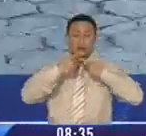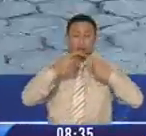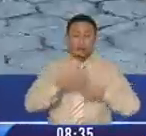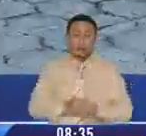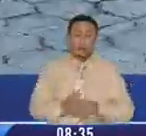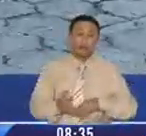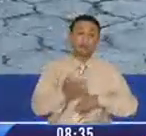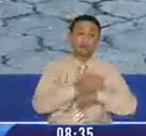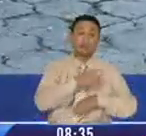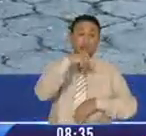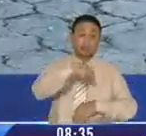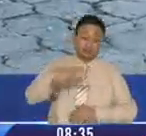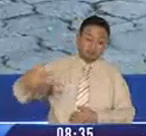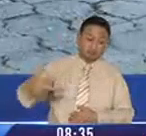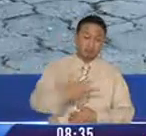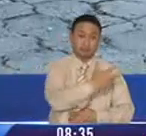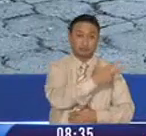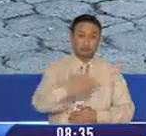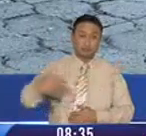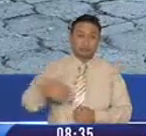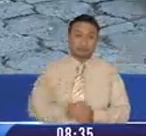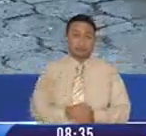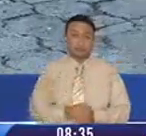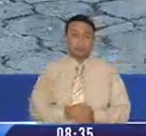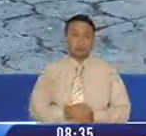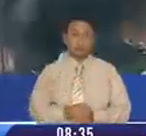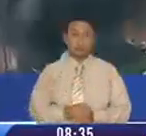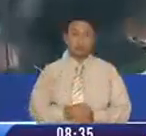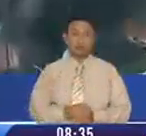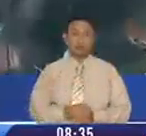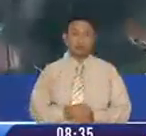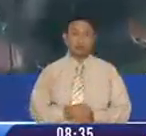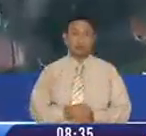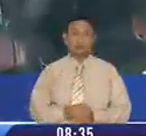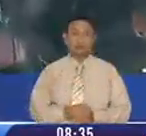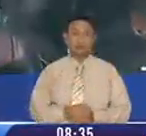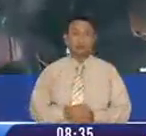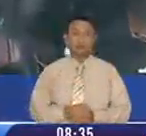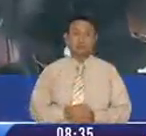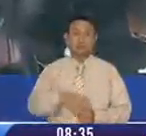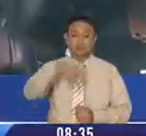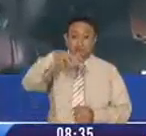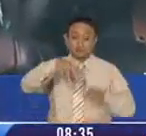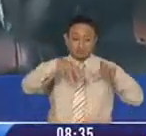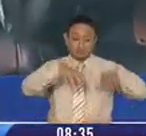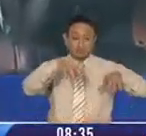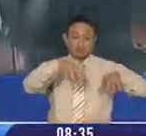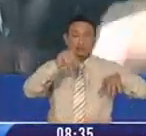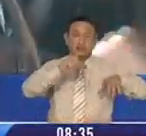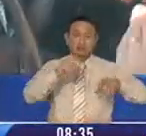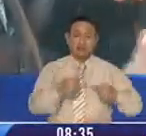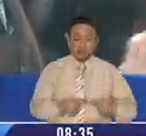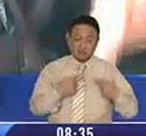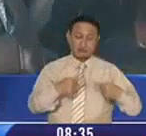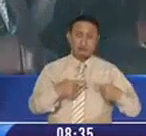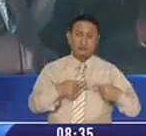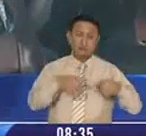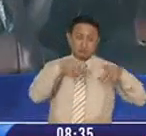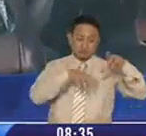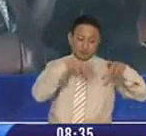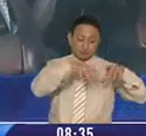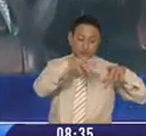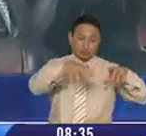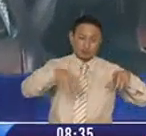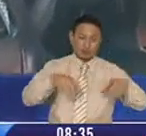poco comenzaron a circular por allí, complicando aún más el panorama. Y como es adoquín, pues se necesita hacer el mantenimiento continuo